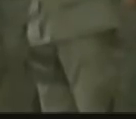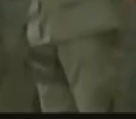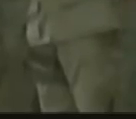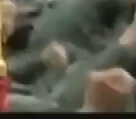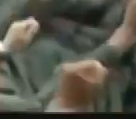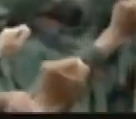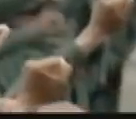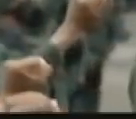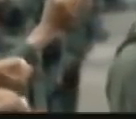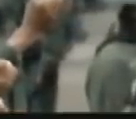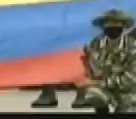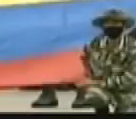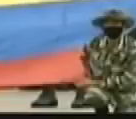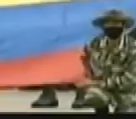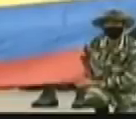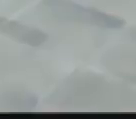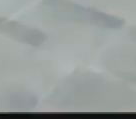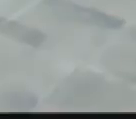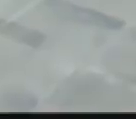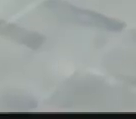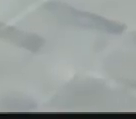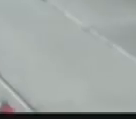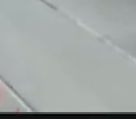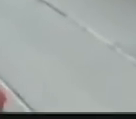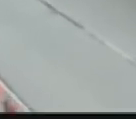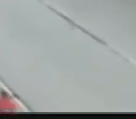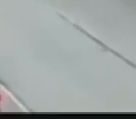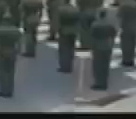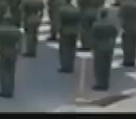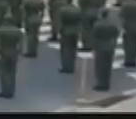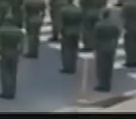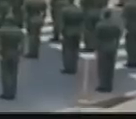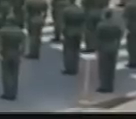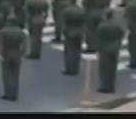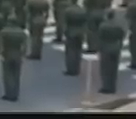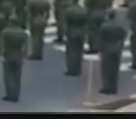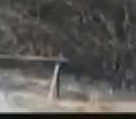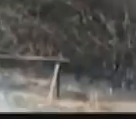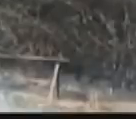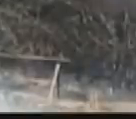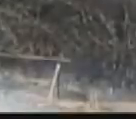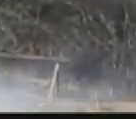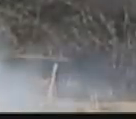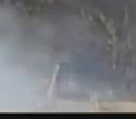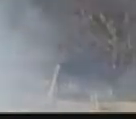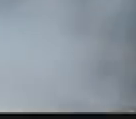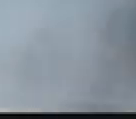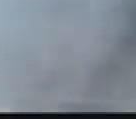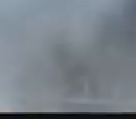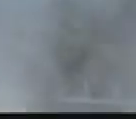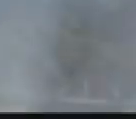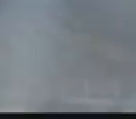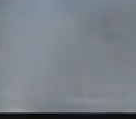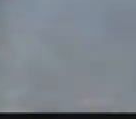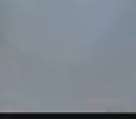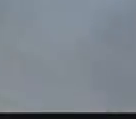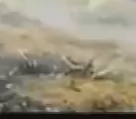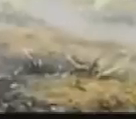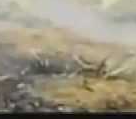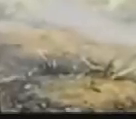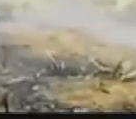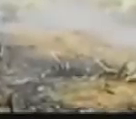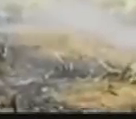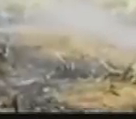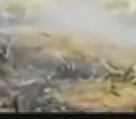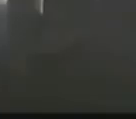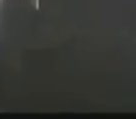Un profundo compromiso de determinación para conservar la